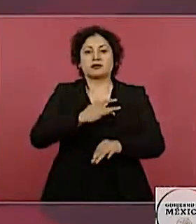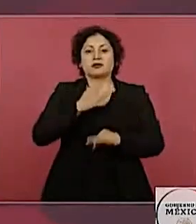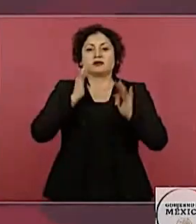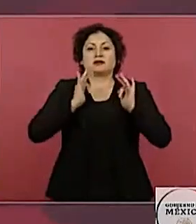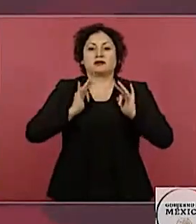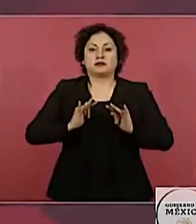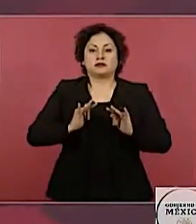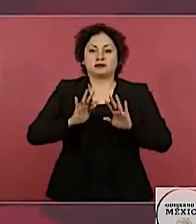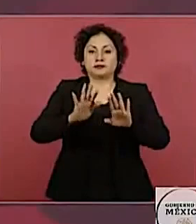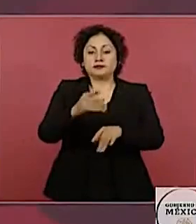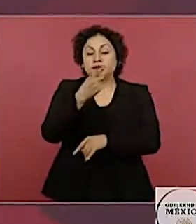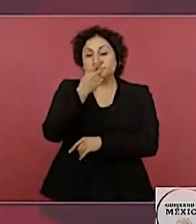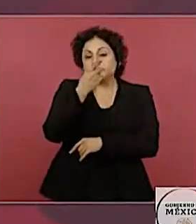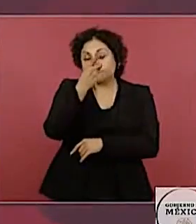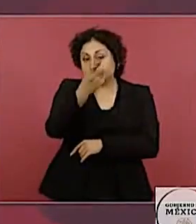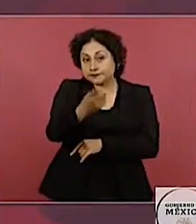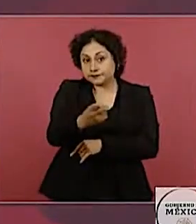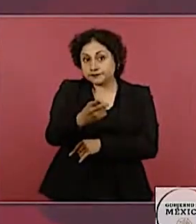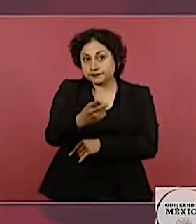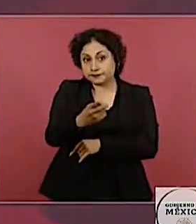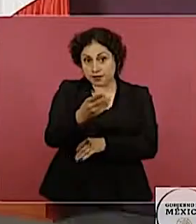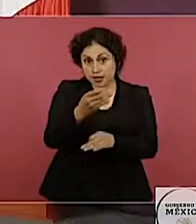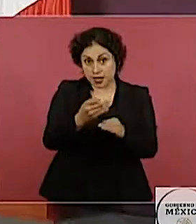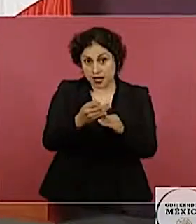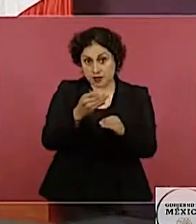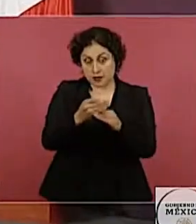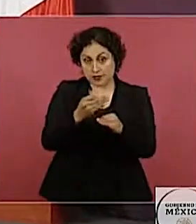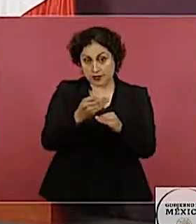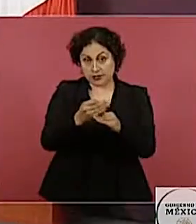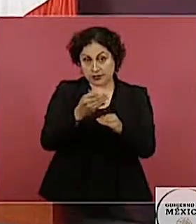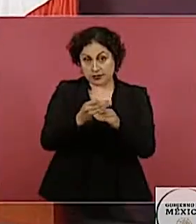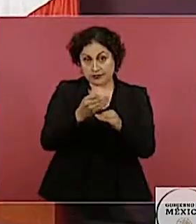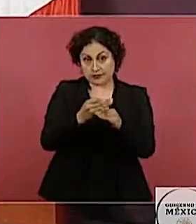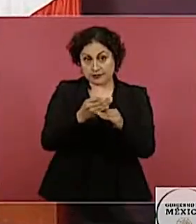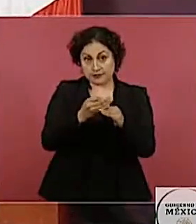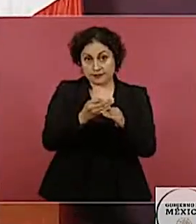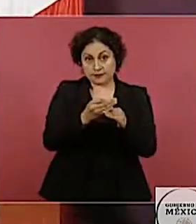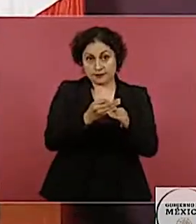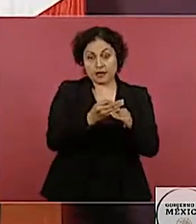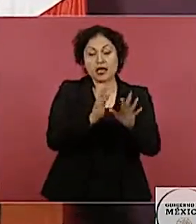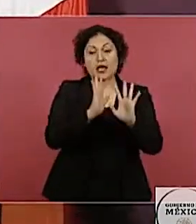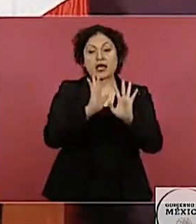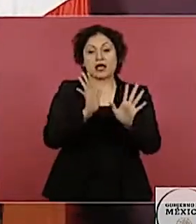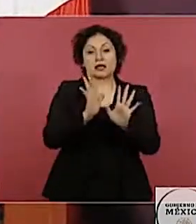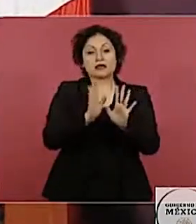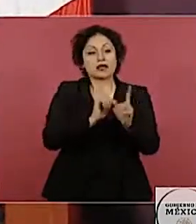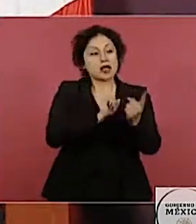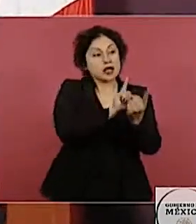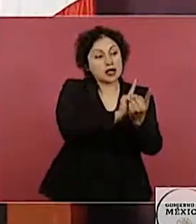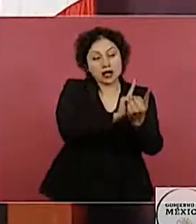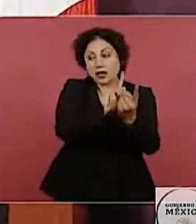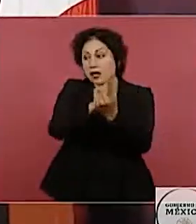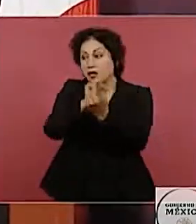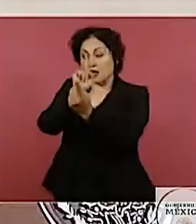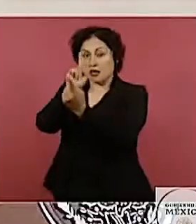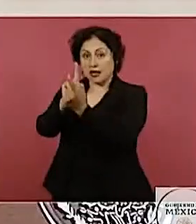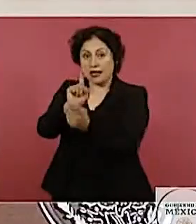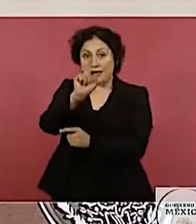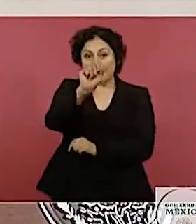más 200000 este censados 200.000